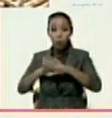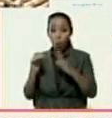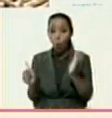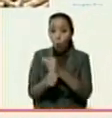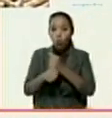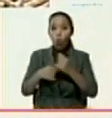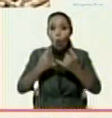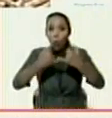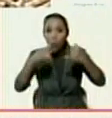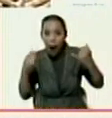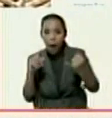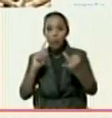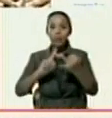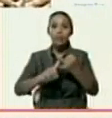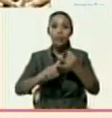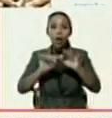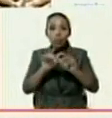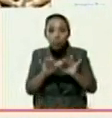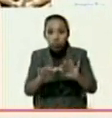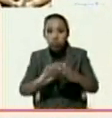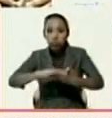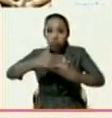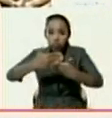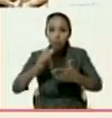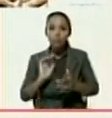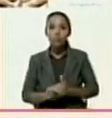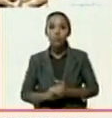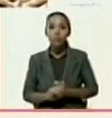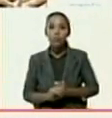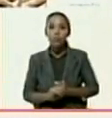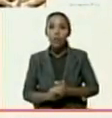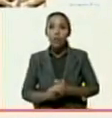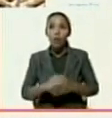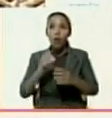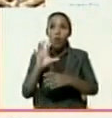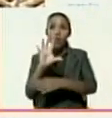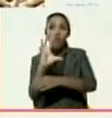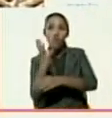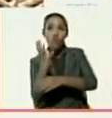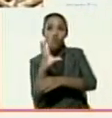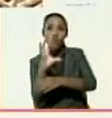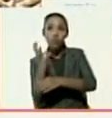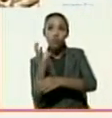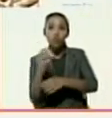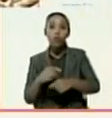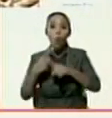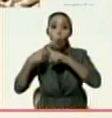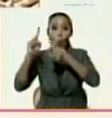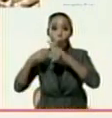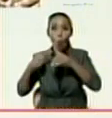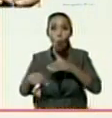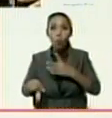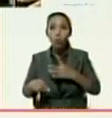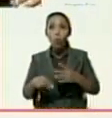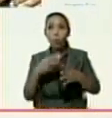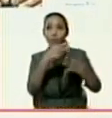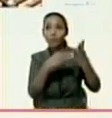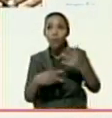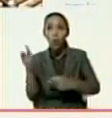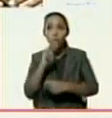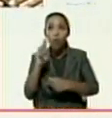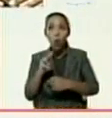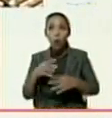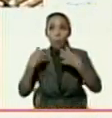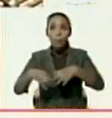tablets, canaimitas, antena satelital y otros bienes que son utilizados por la empresa